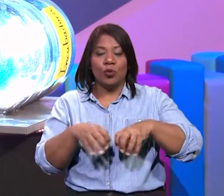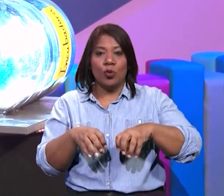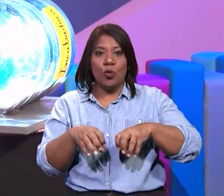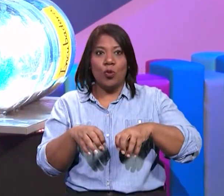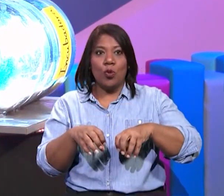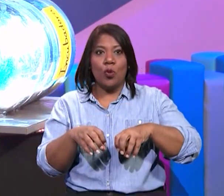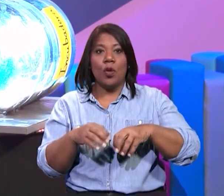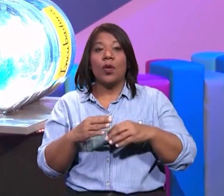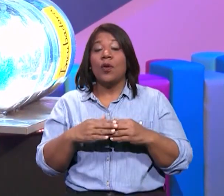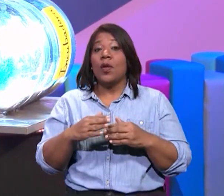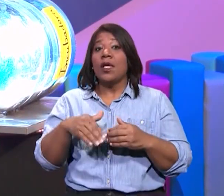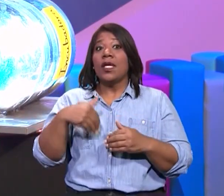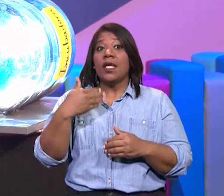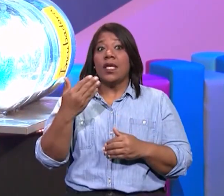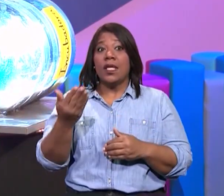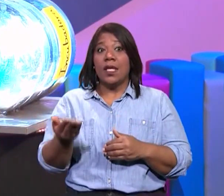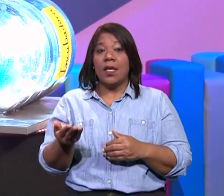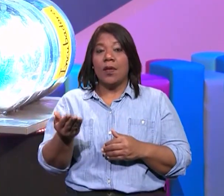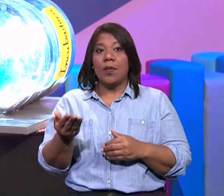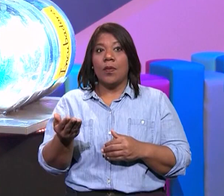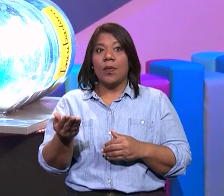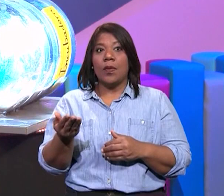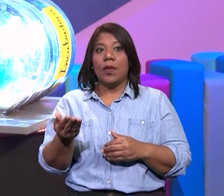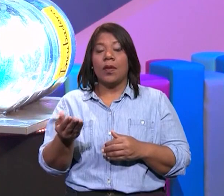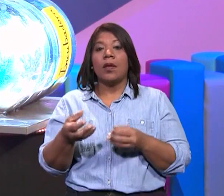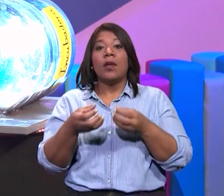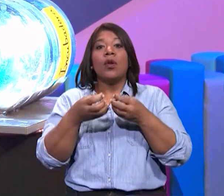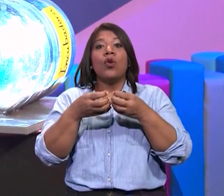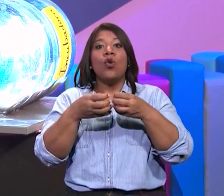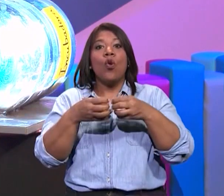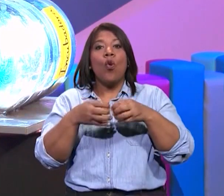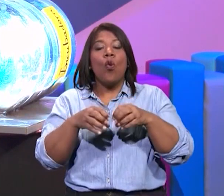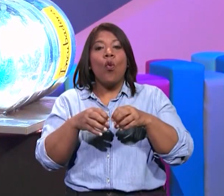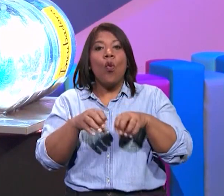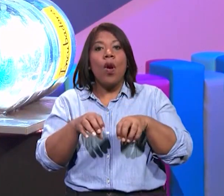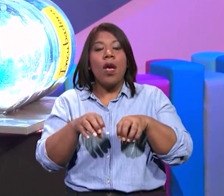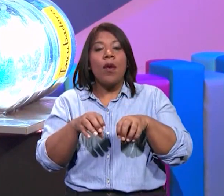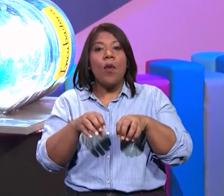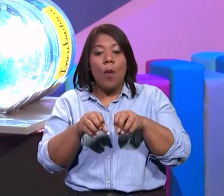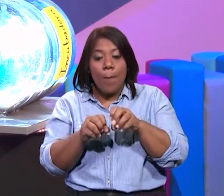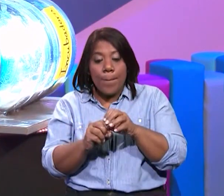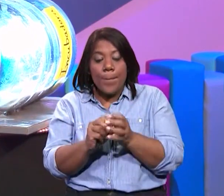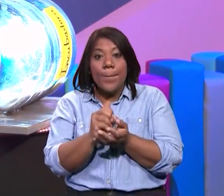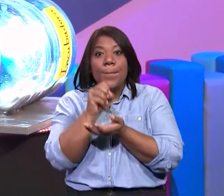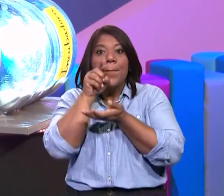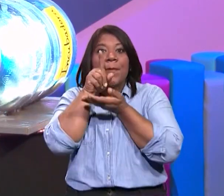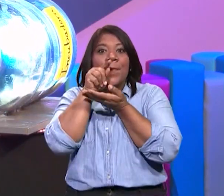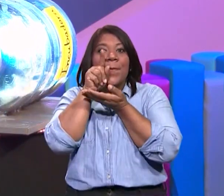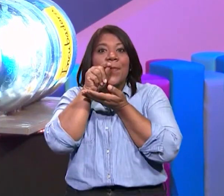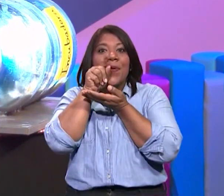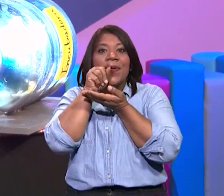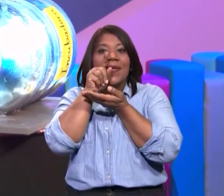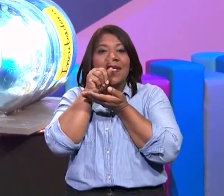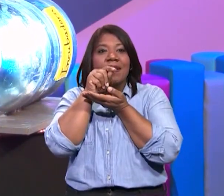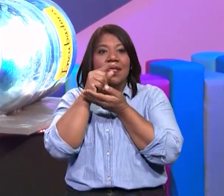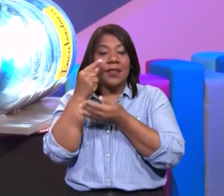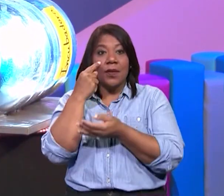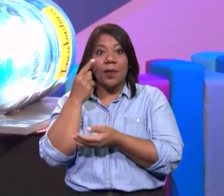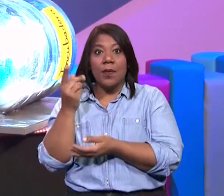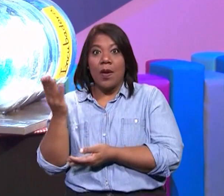de cierto tiempo, aquí está adentro el huevo, ¿nacen qué cosa? Los pollitos. Vamos a ver si podemos sacar